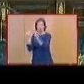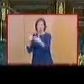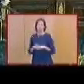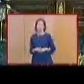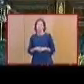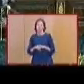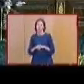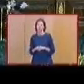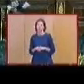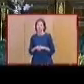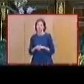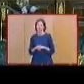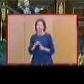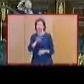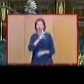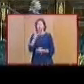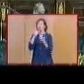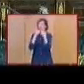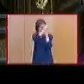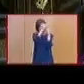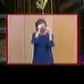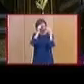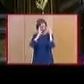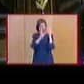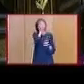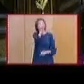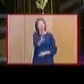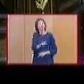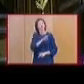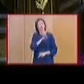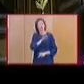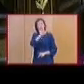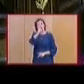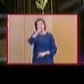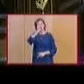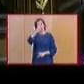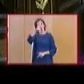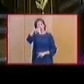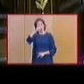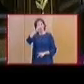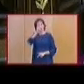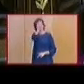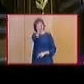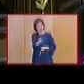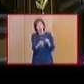Muchas gracias, señora Oramas. Señor, le agradezco sus palabras.